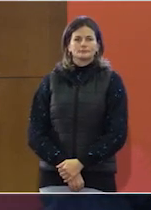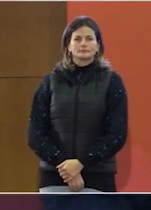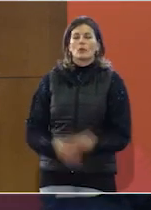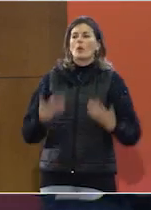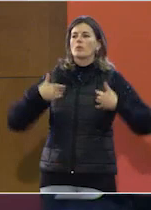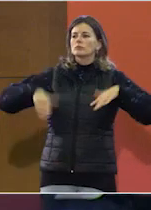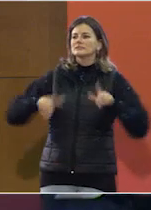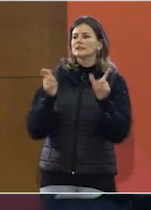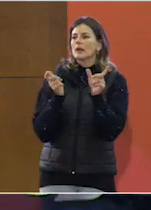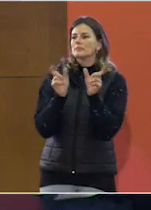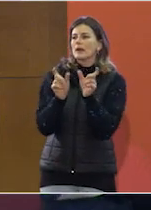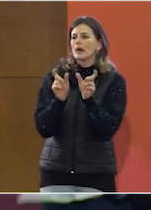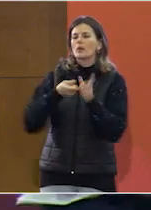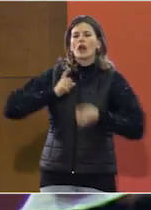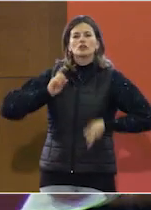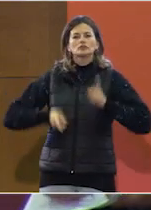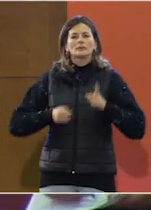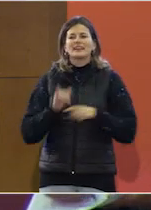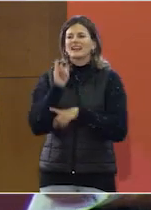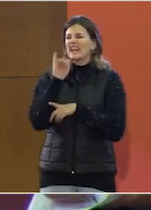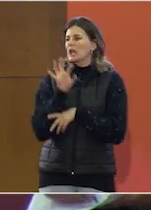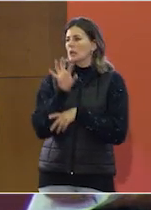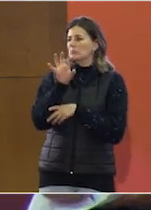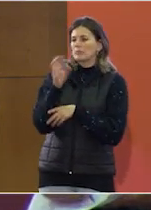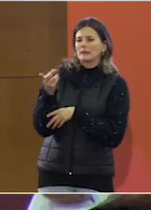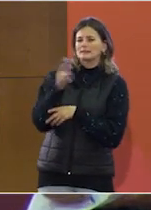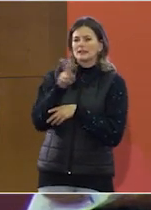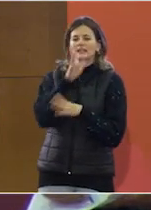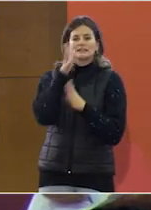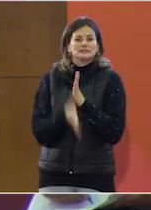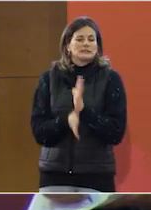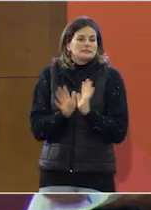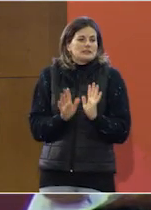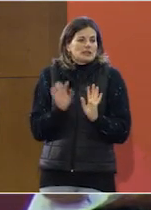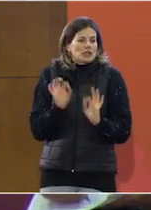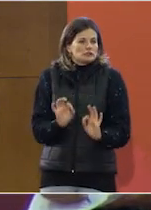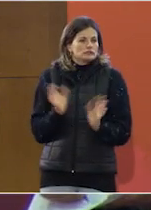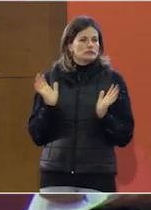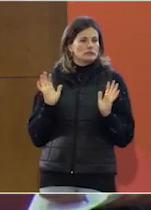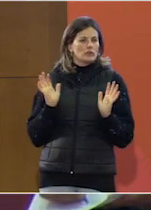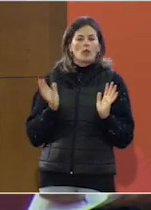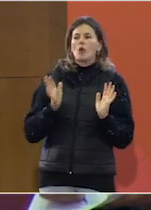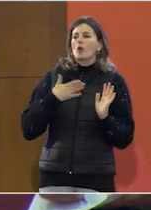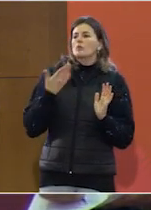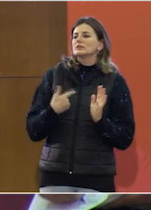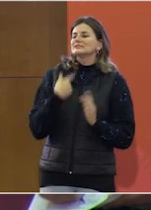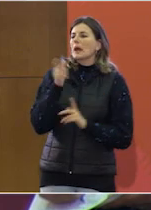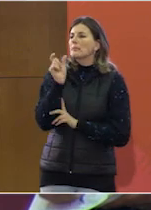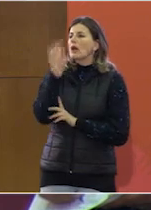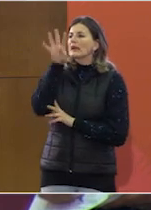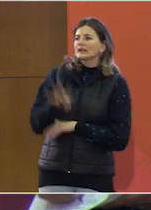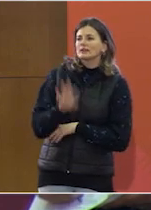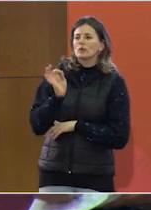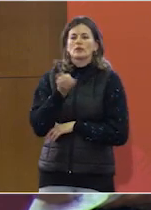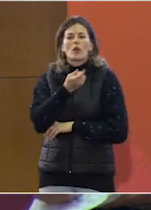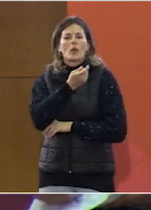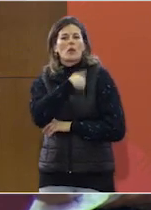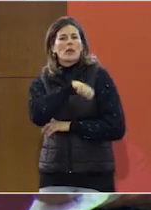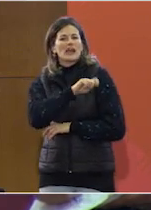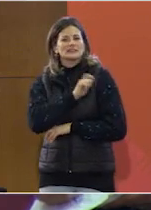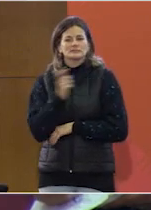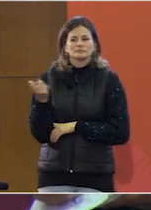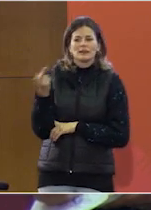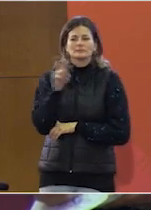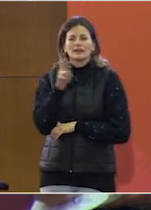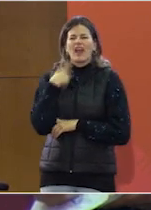A lo mejor la palabra soberanía y patria significan eso. A lo mejor si la palabra Cataluña o la palabra España